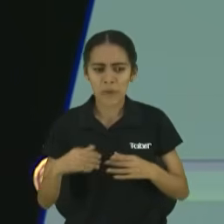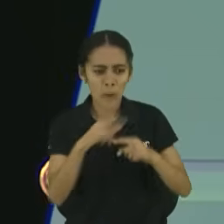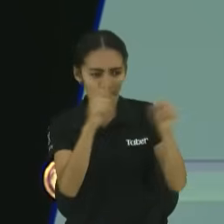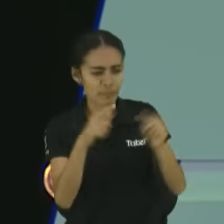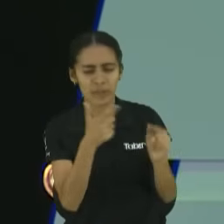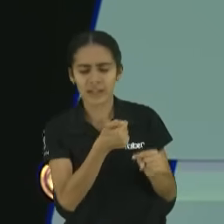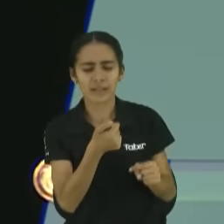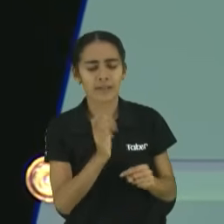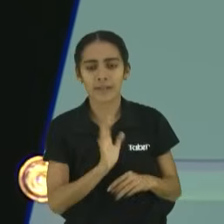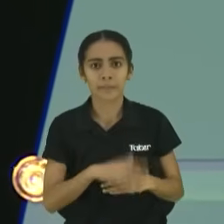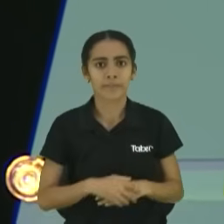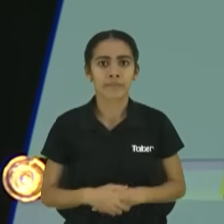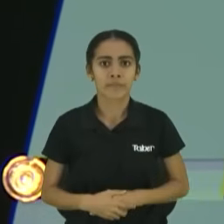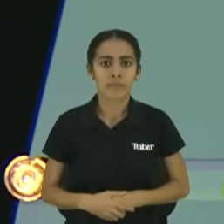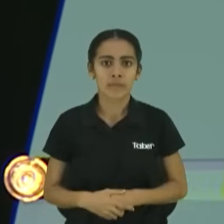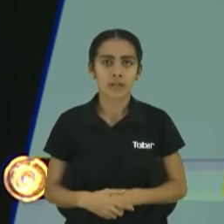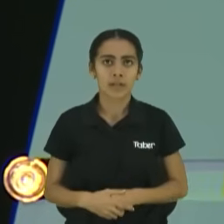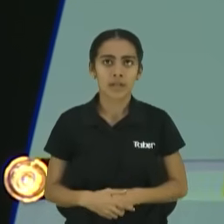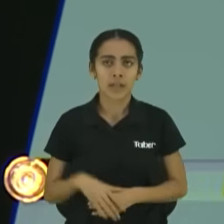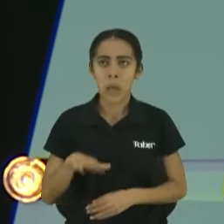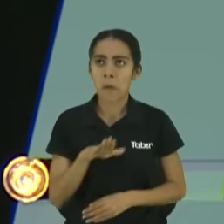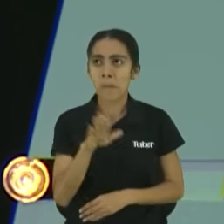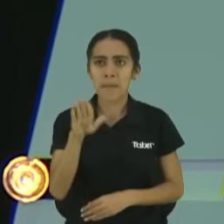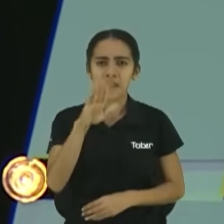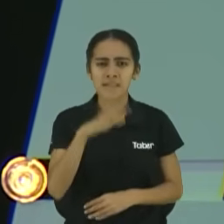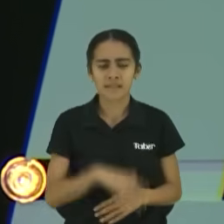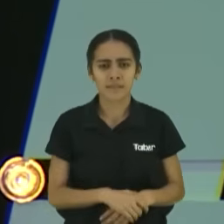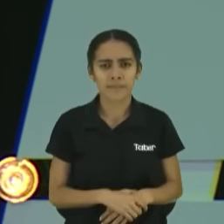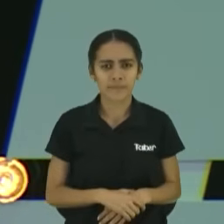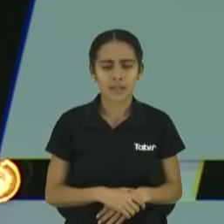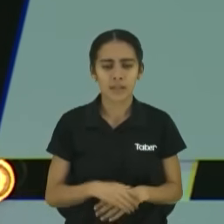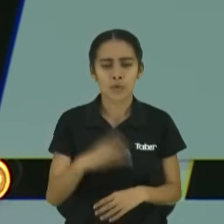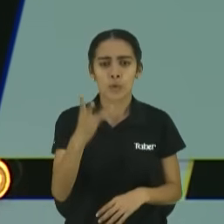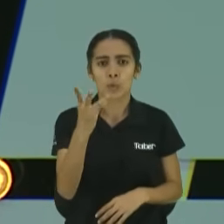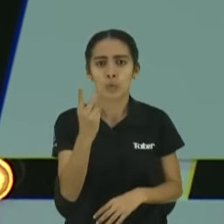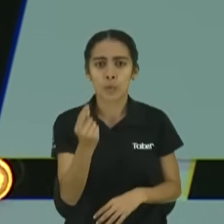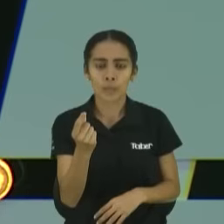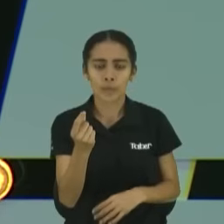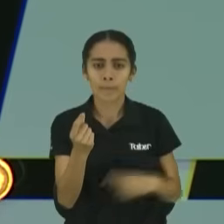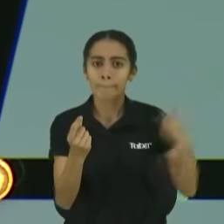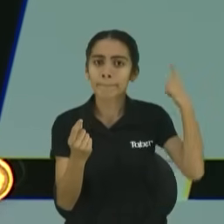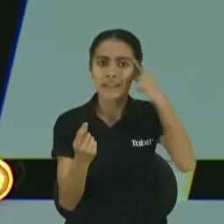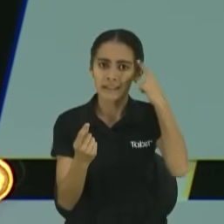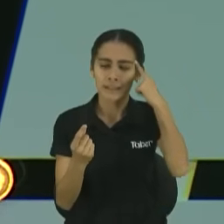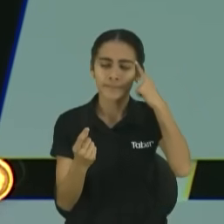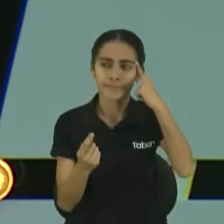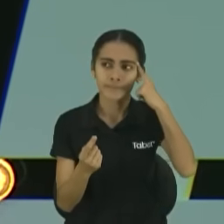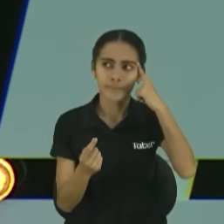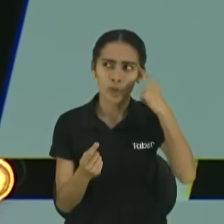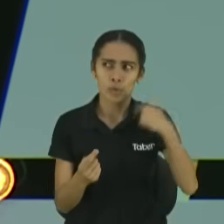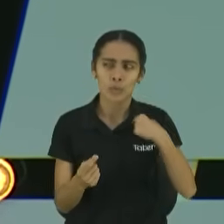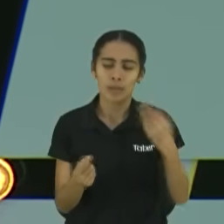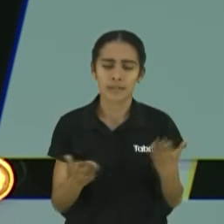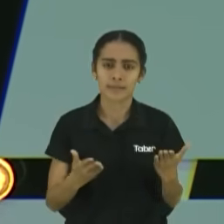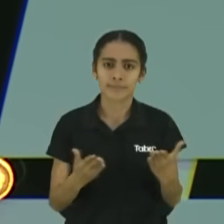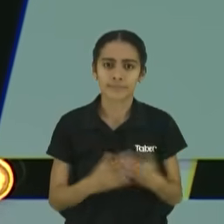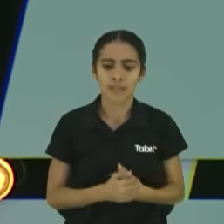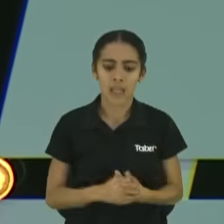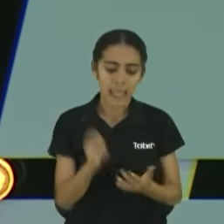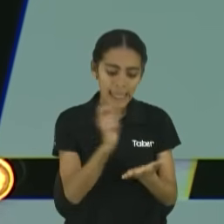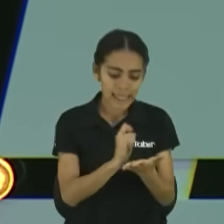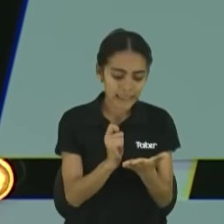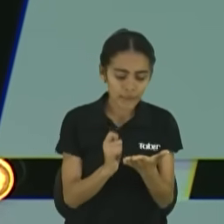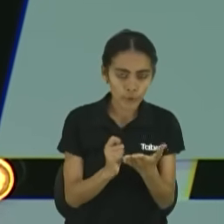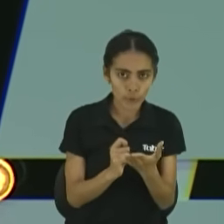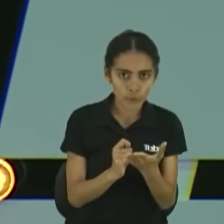miércoles pasado, y me dijo que pensara en un número, y yo lo hice. Me dijo: escríbalo en un lugar donde nadie